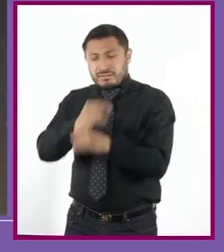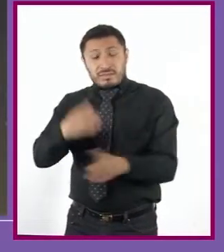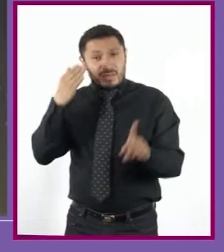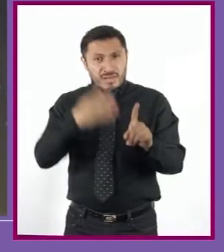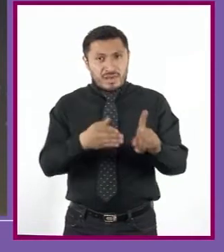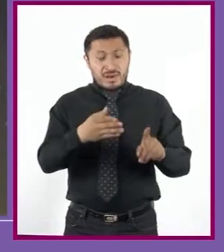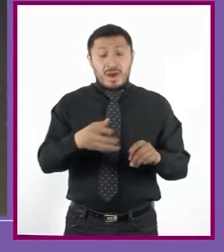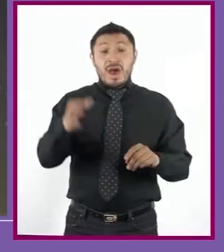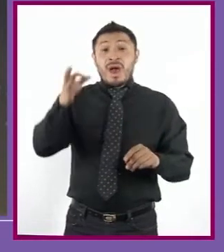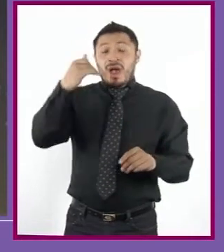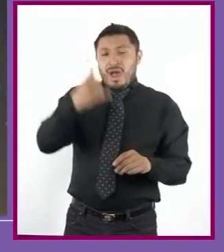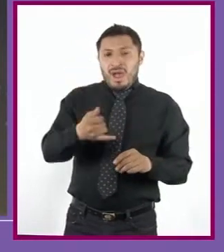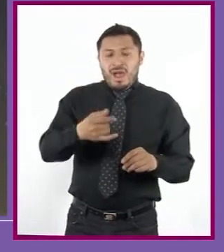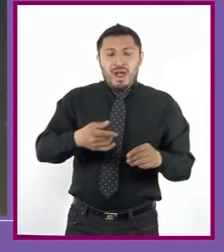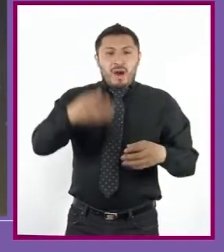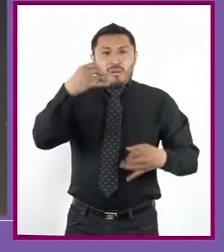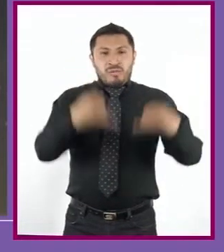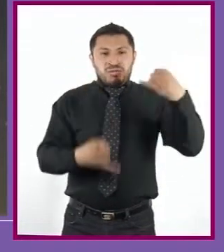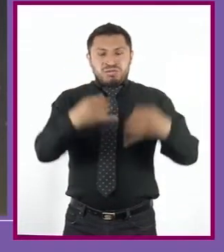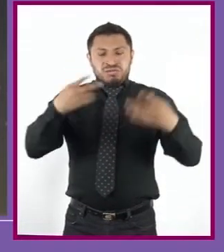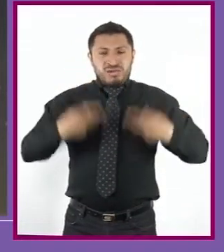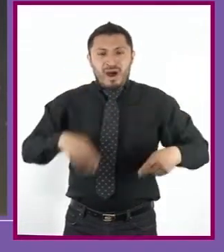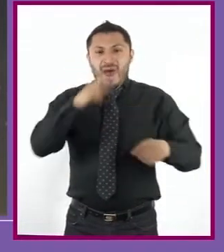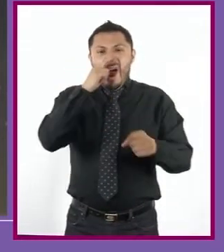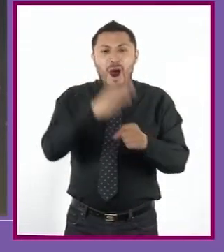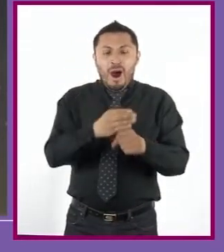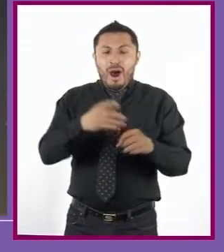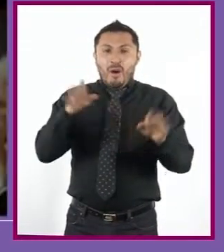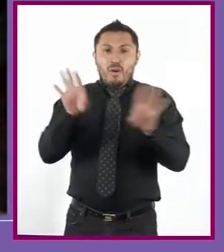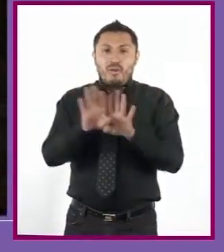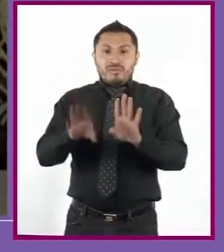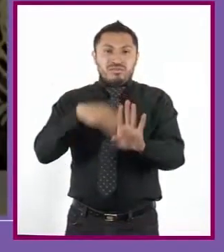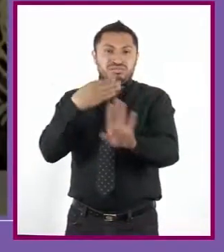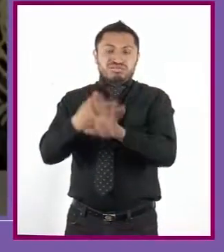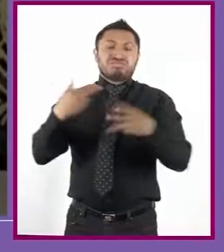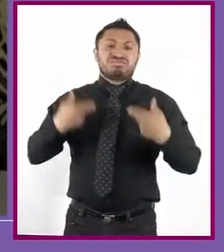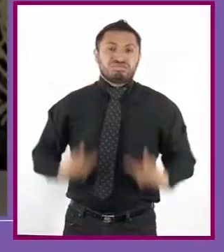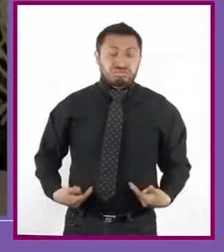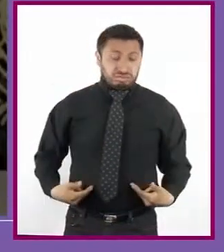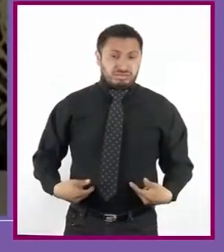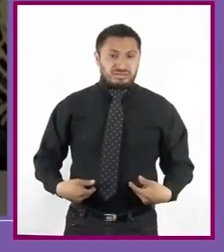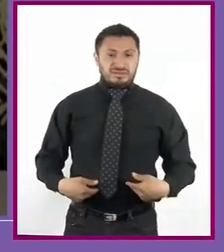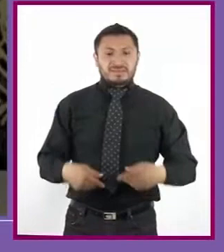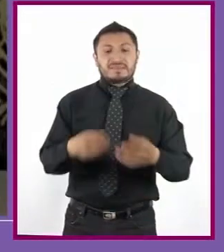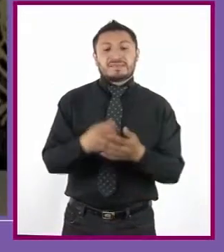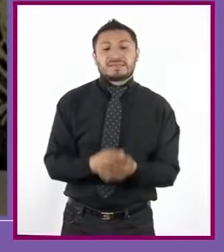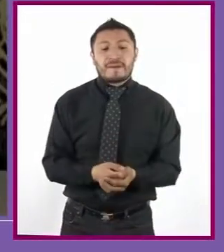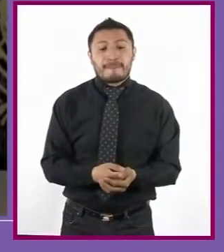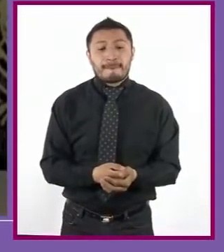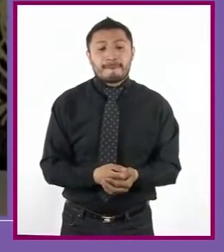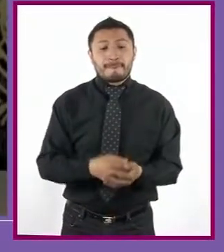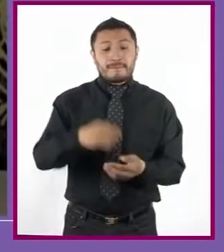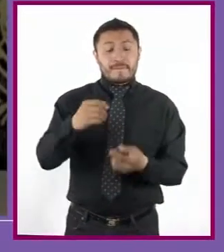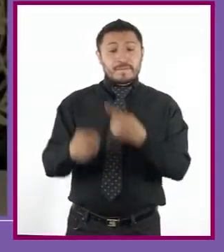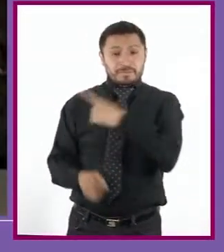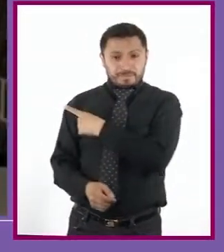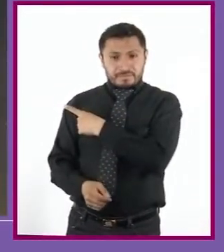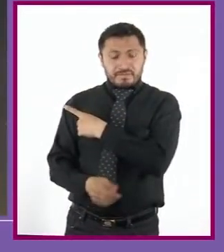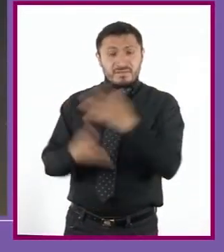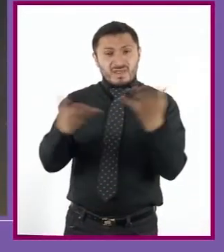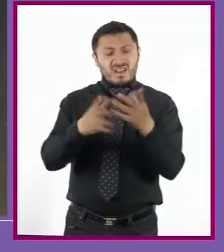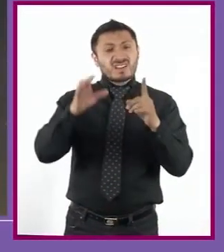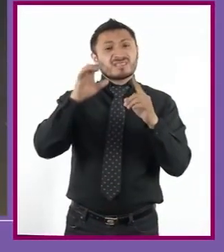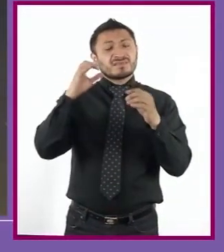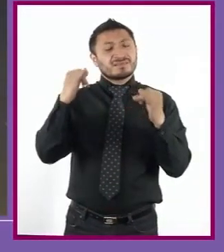caso, enjuiciar a personas responsables de crímenes contra la humanidad, la Corte Penal Internacional. La creación de